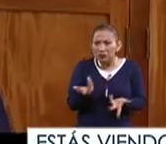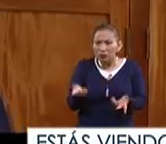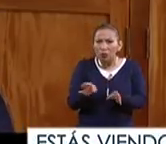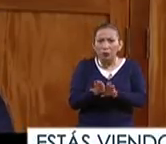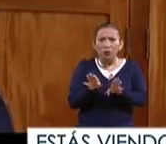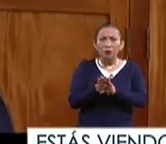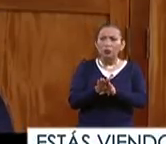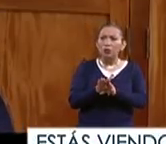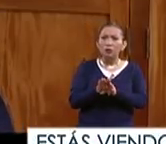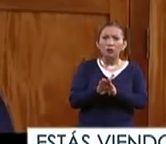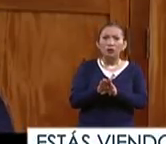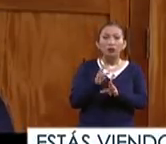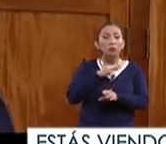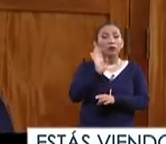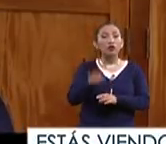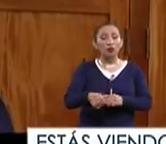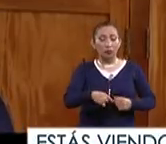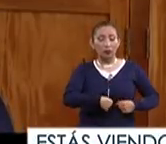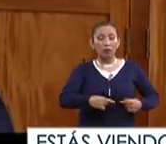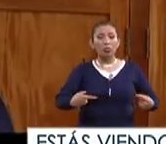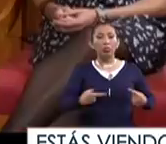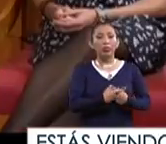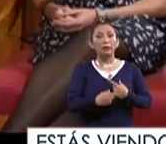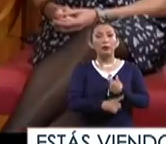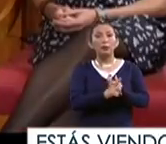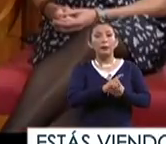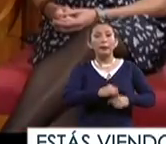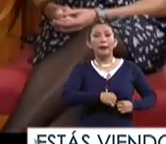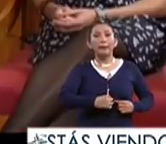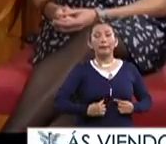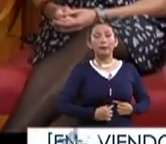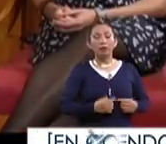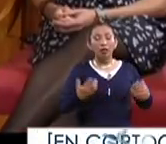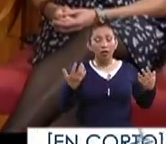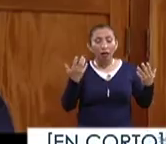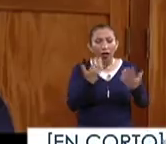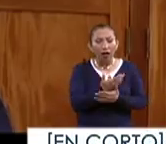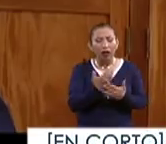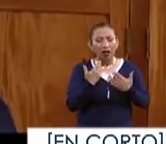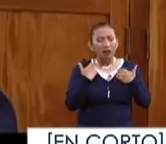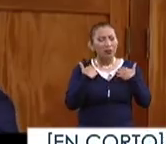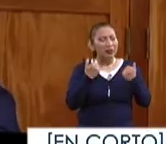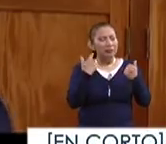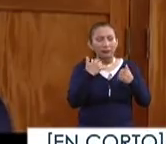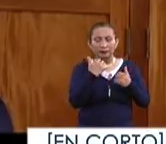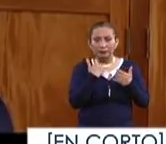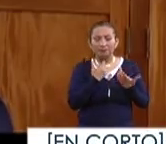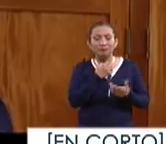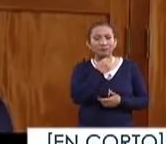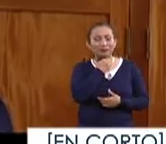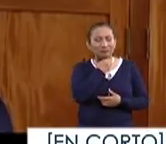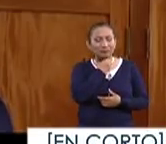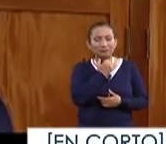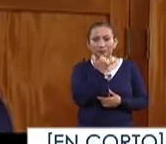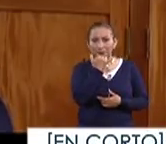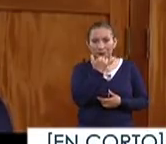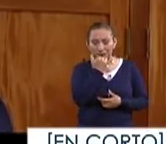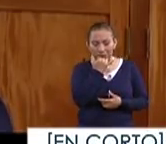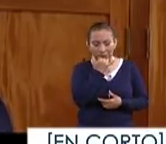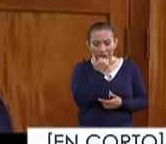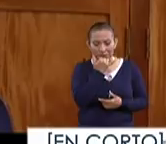Murió de una apendicitis. No lo podía entender. Perdón.